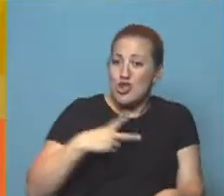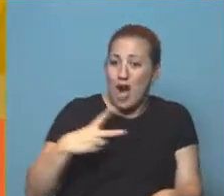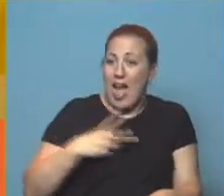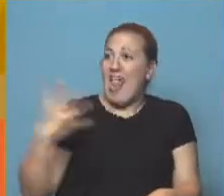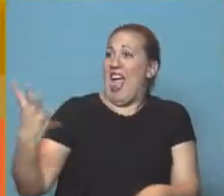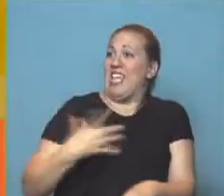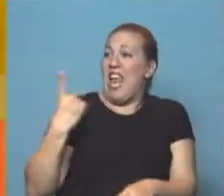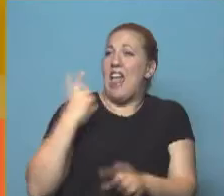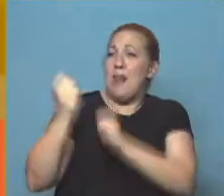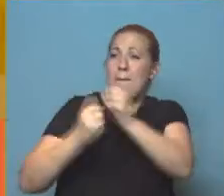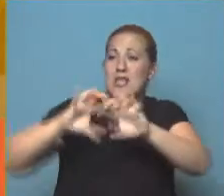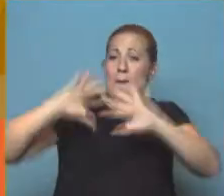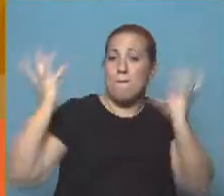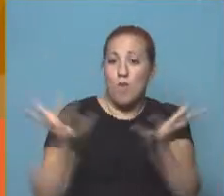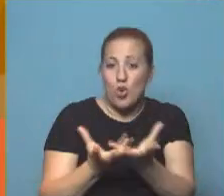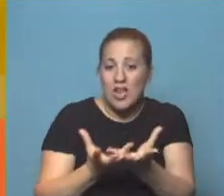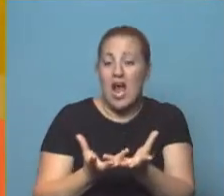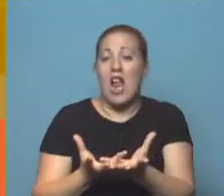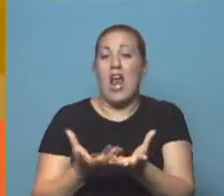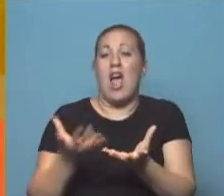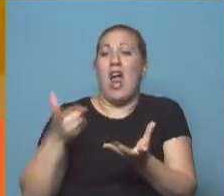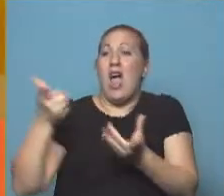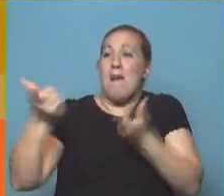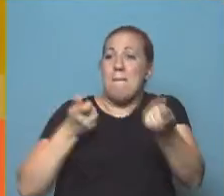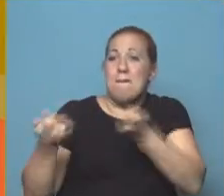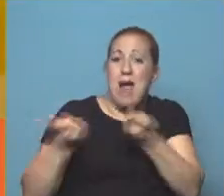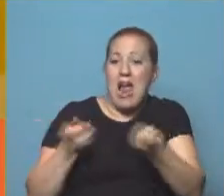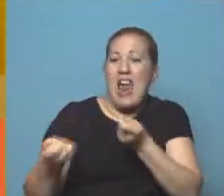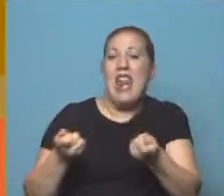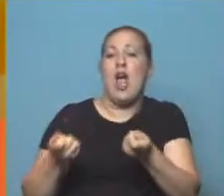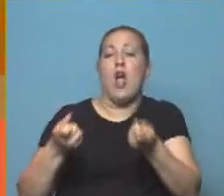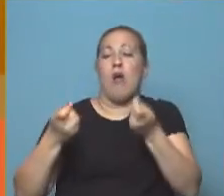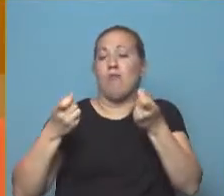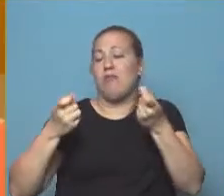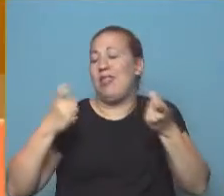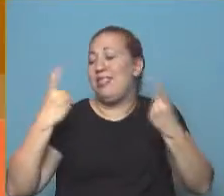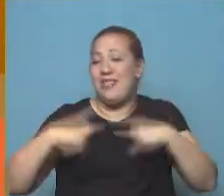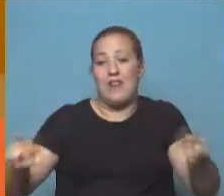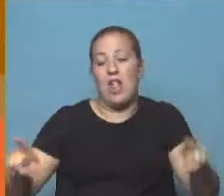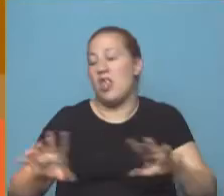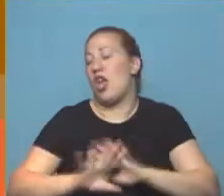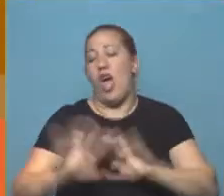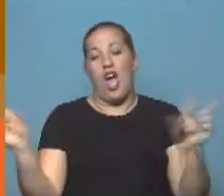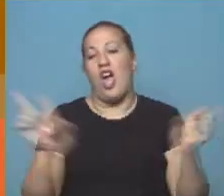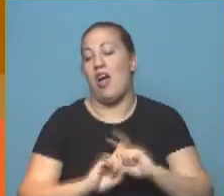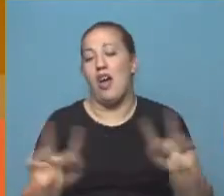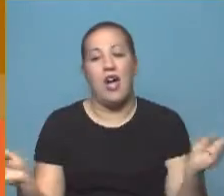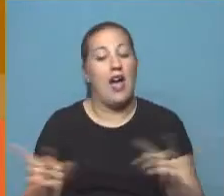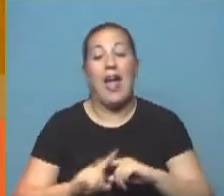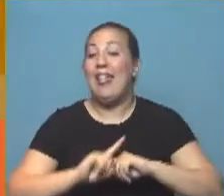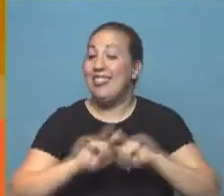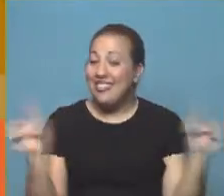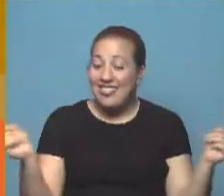las multinacionales, hicieron la operación inversa. Eso no es así. Tampoco es así